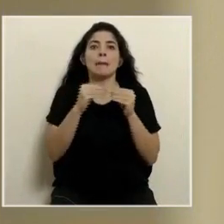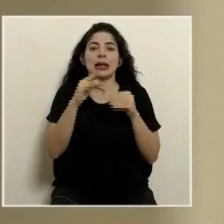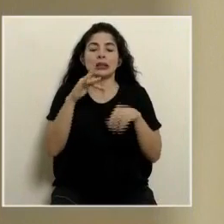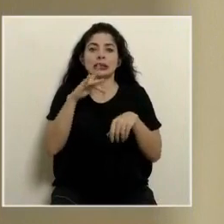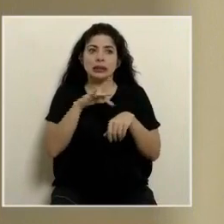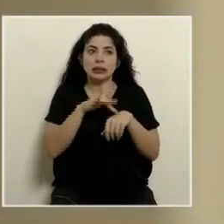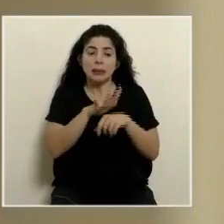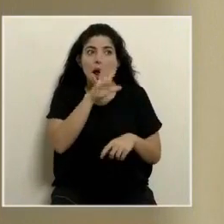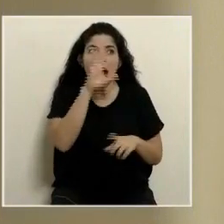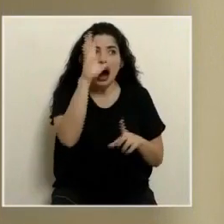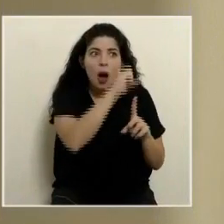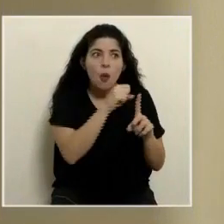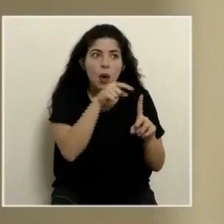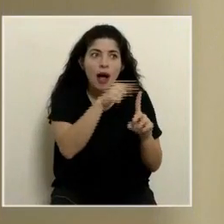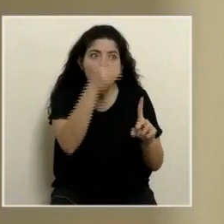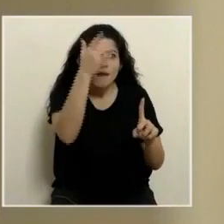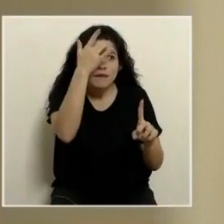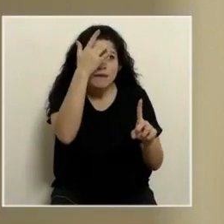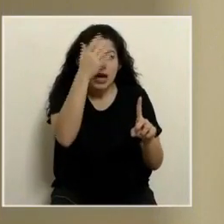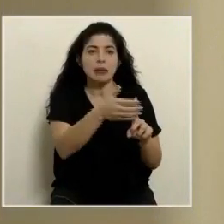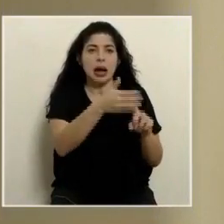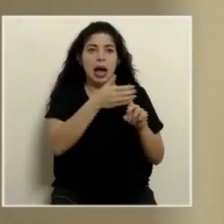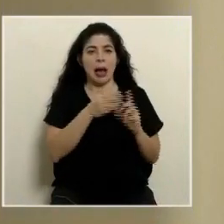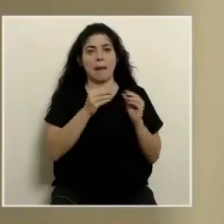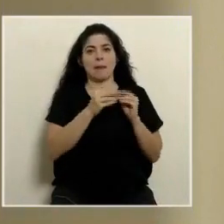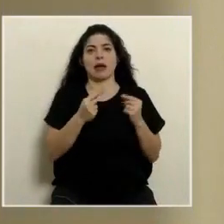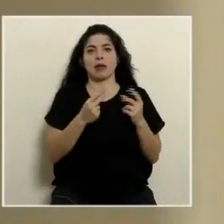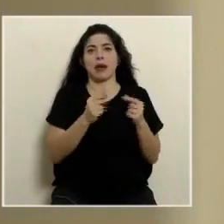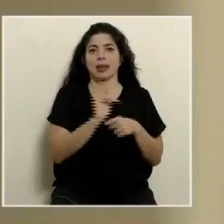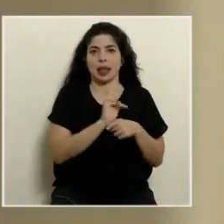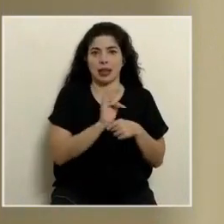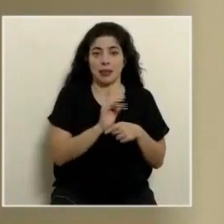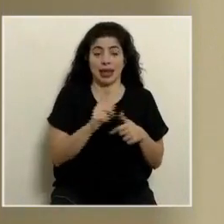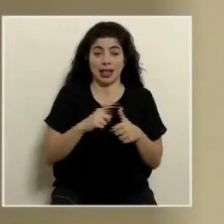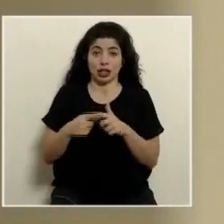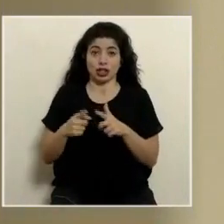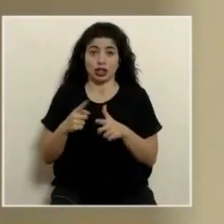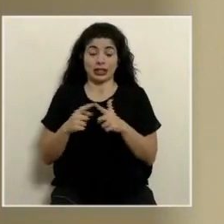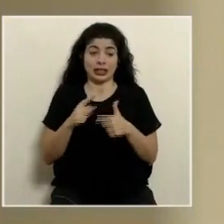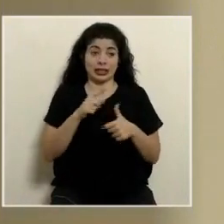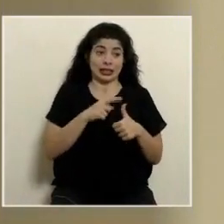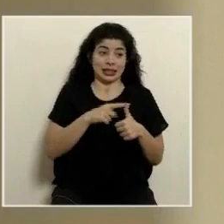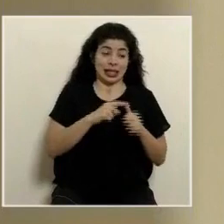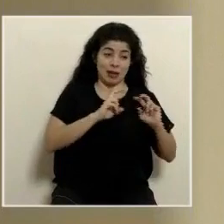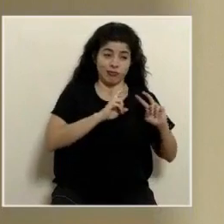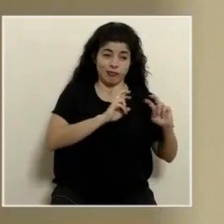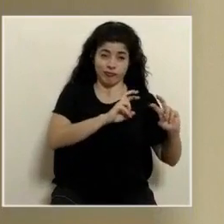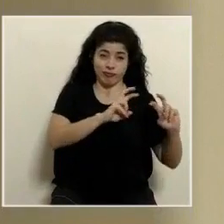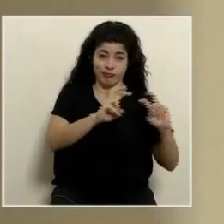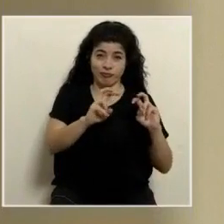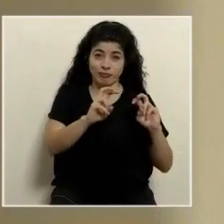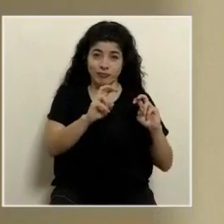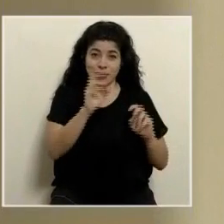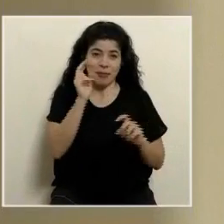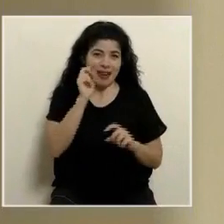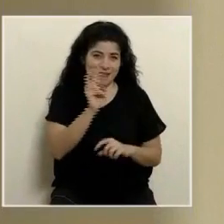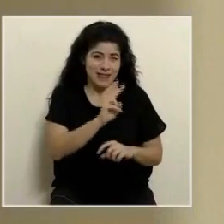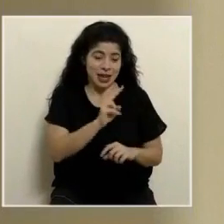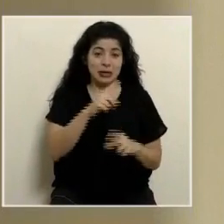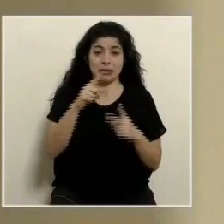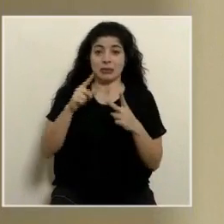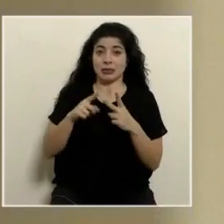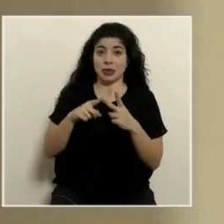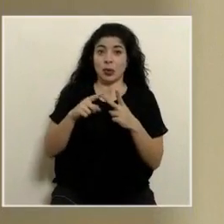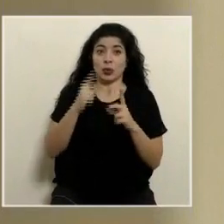casos y un tratamiento más ágil de casos. Con el testeo masivo y con estas acciones de contención, lo que